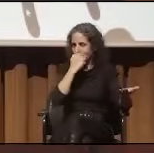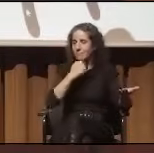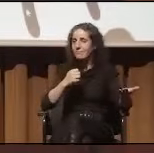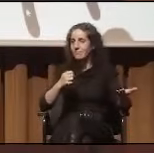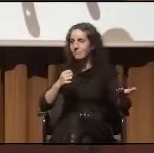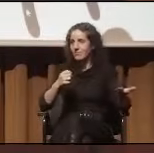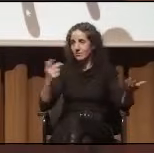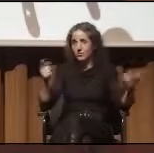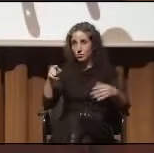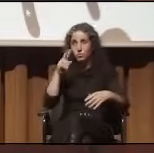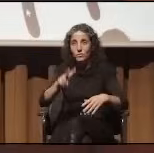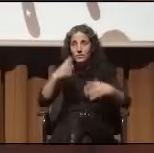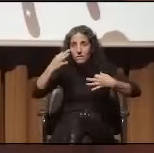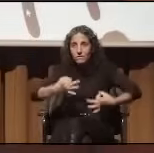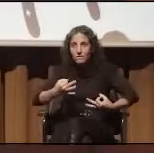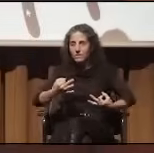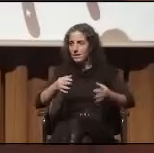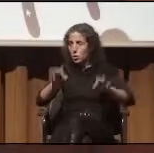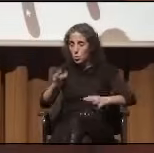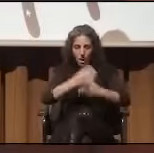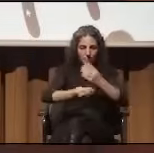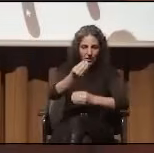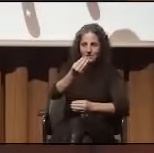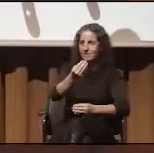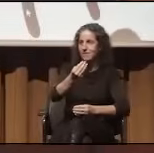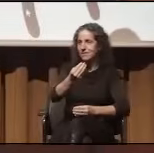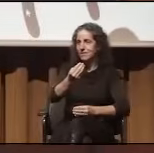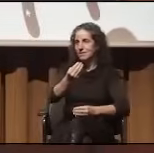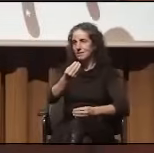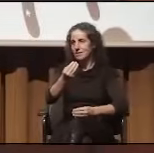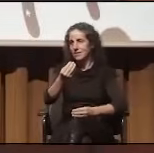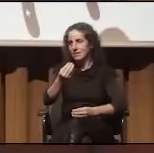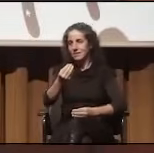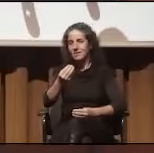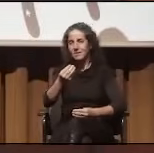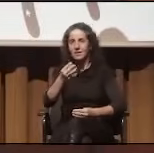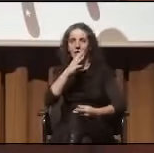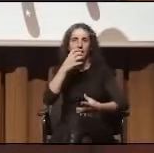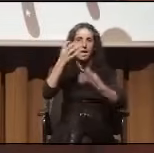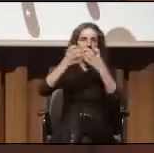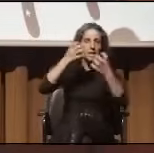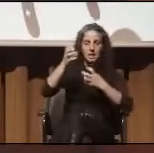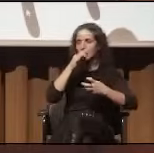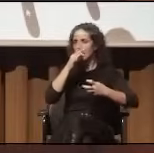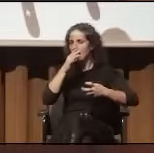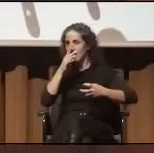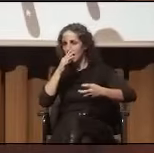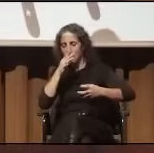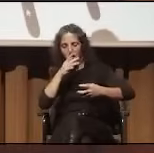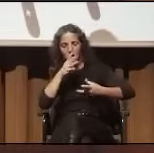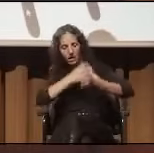Lo estás viendo como un parto. Y ahora, mira, hay contracciones, ahora grita la mamá, ahora, bueno, pero ahora saldrá, bueno, vamos